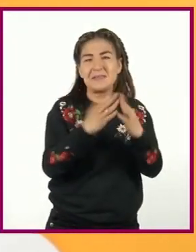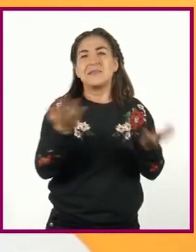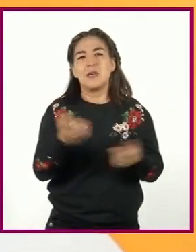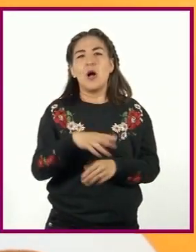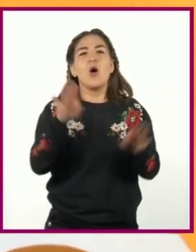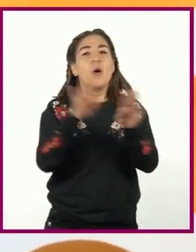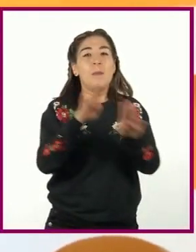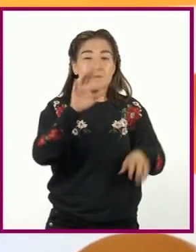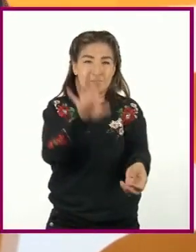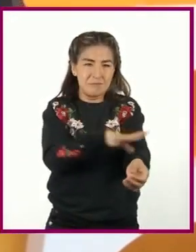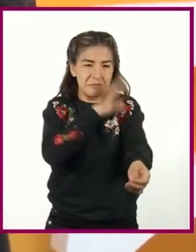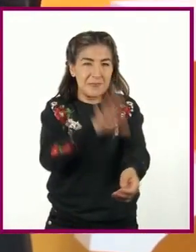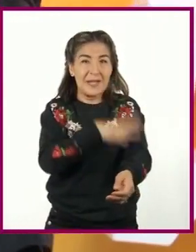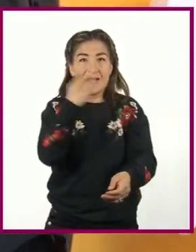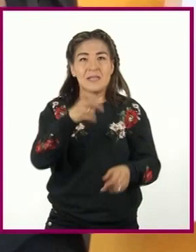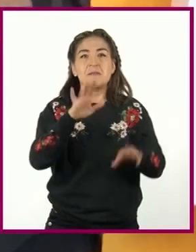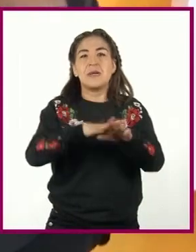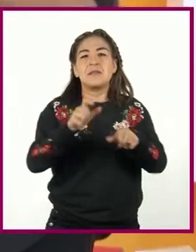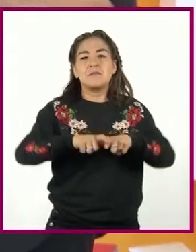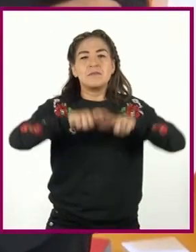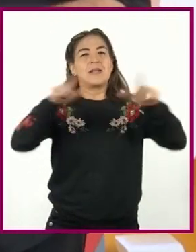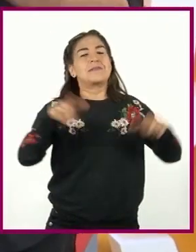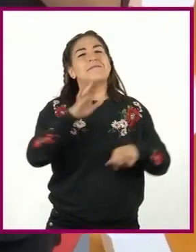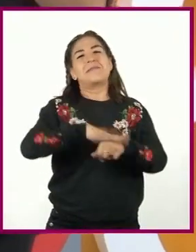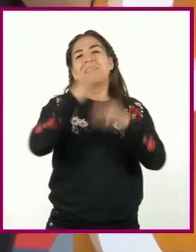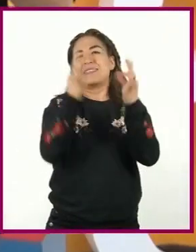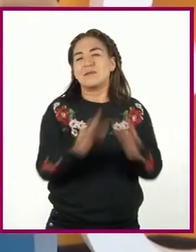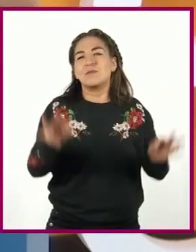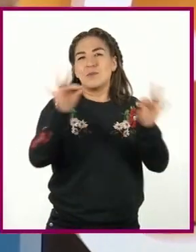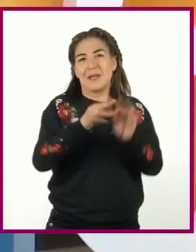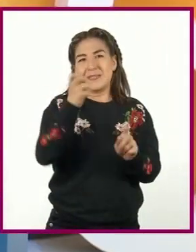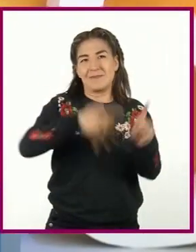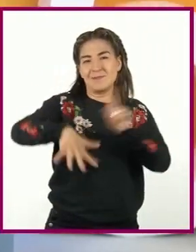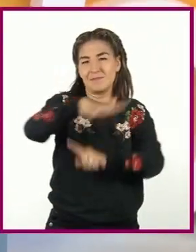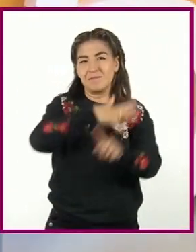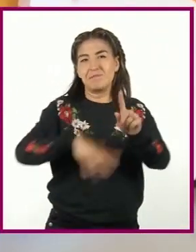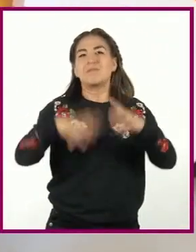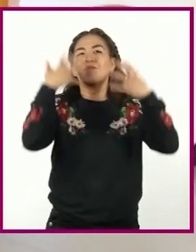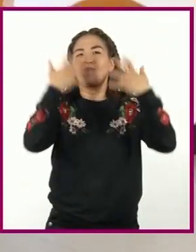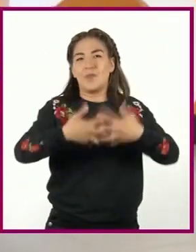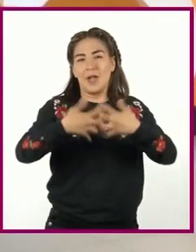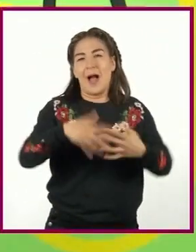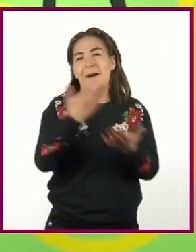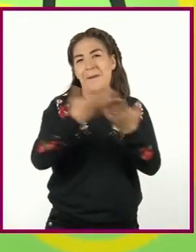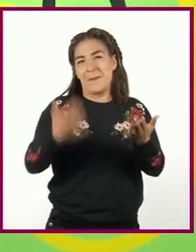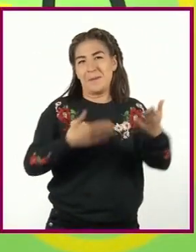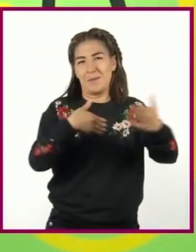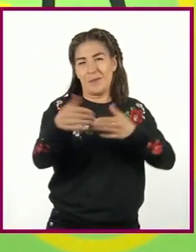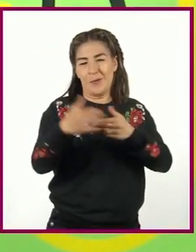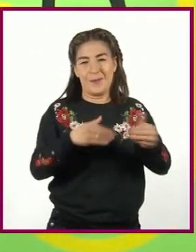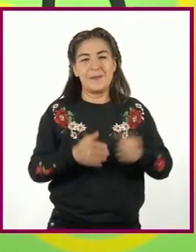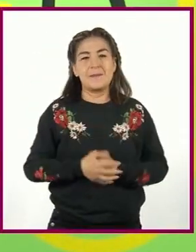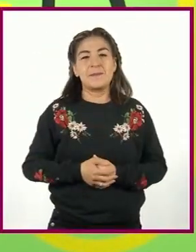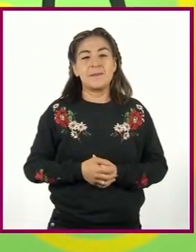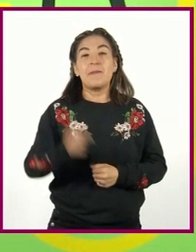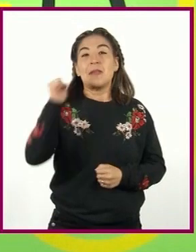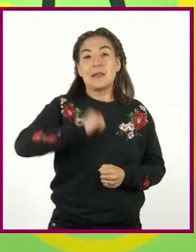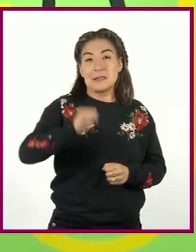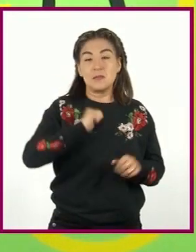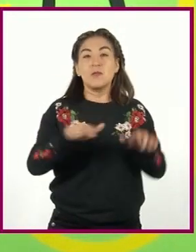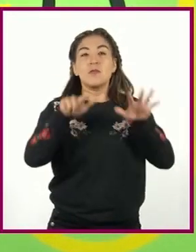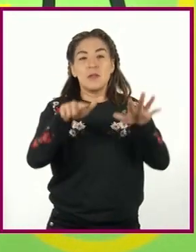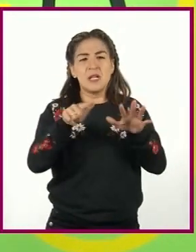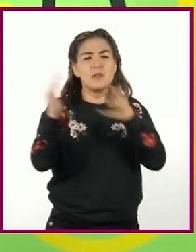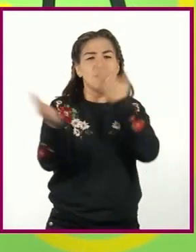tecnología eléctrica la convirtió en la columna vertebral de la sociedad industrial moderna. En el siglo XVII